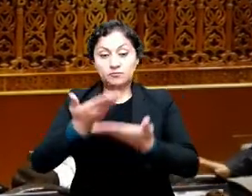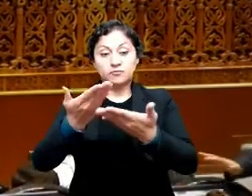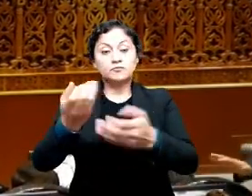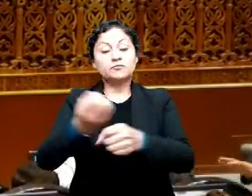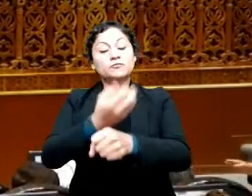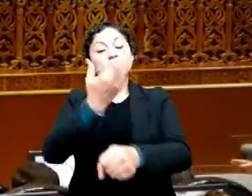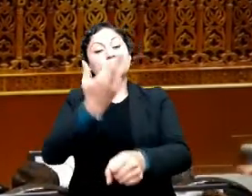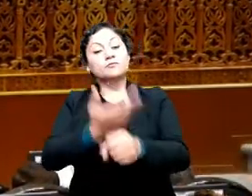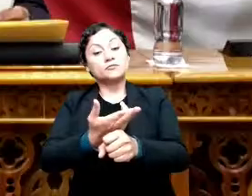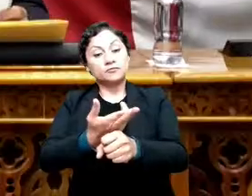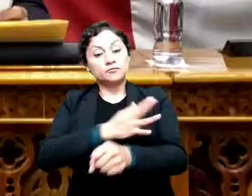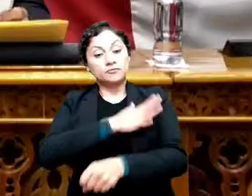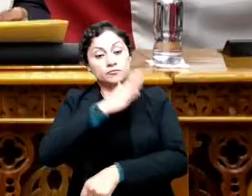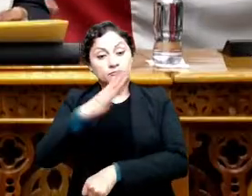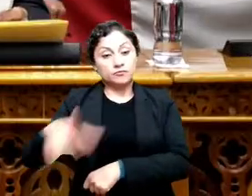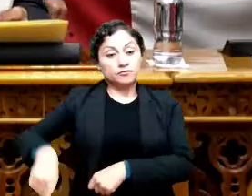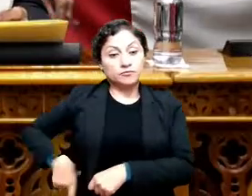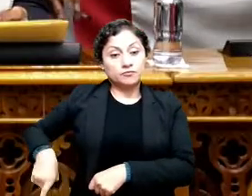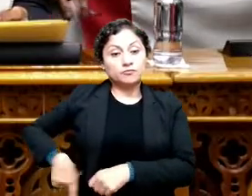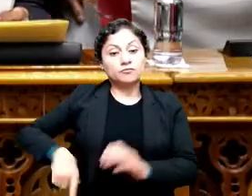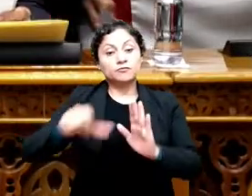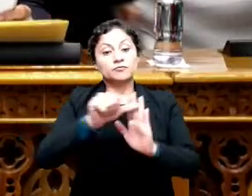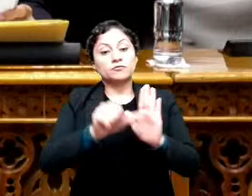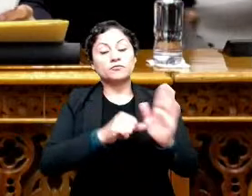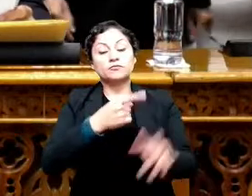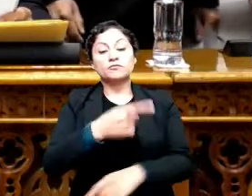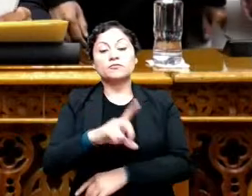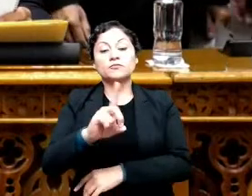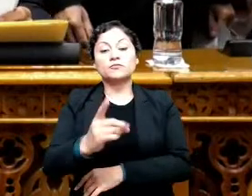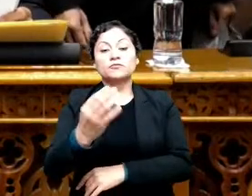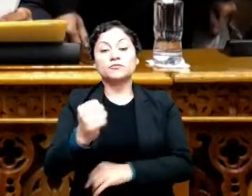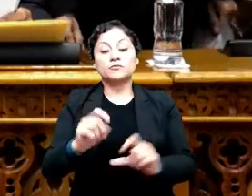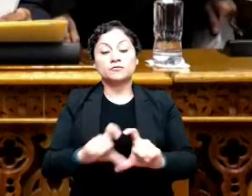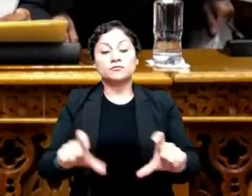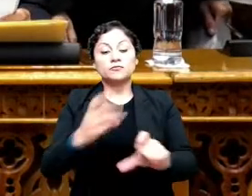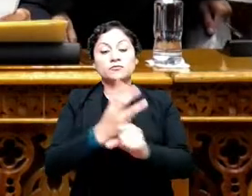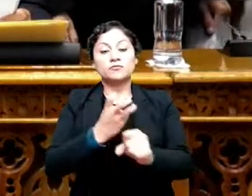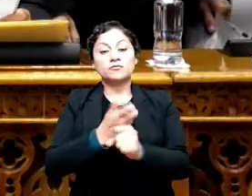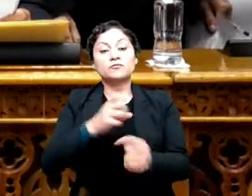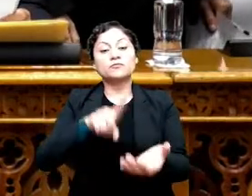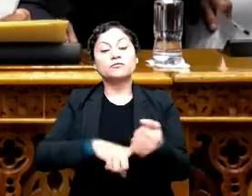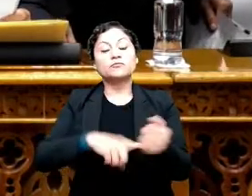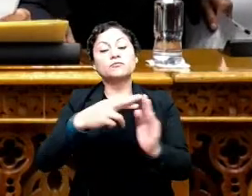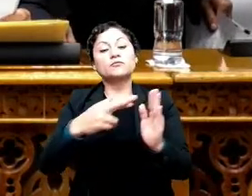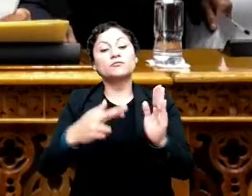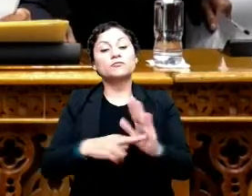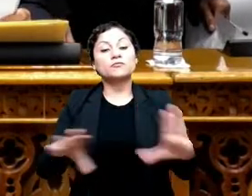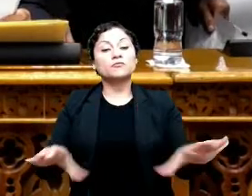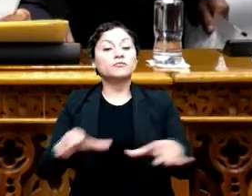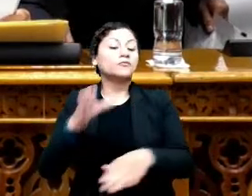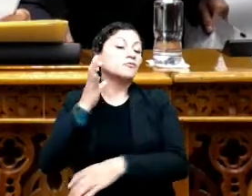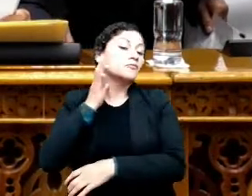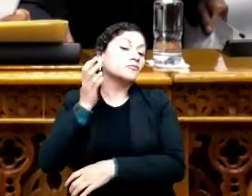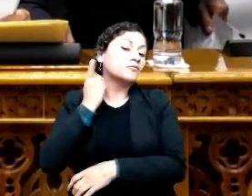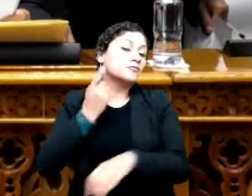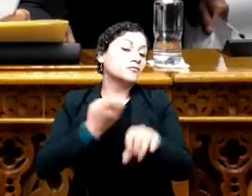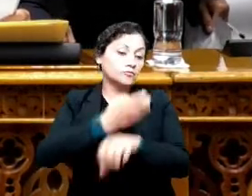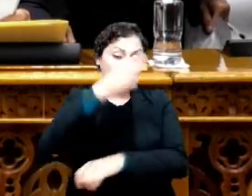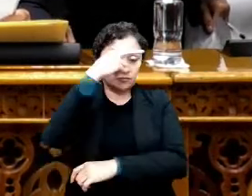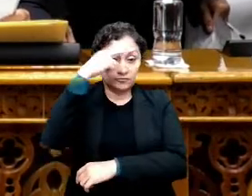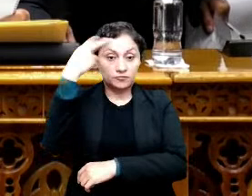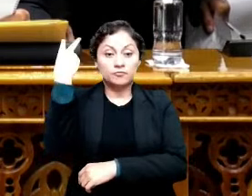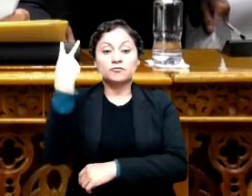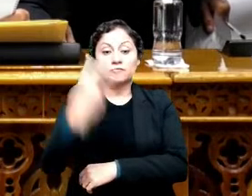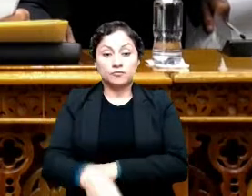sustento en el artículo 139, fracción tercera del Reglamento del Poder Legislativo del Estado Libre y Soberano de México,